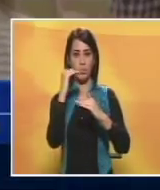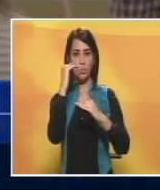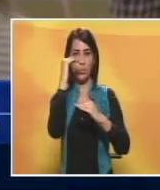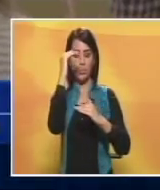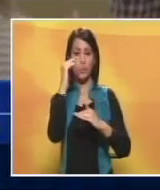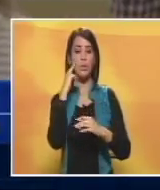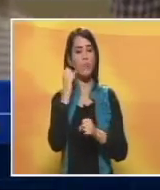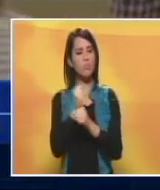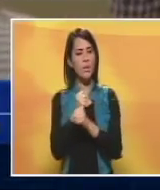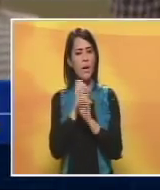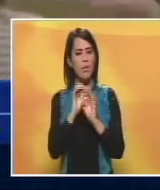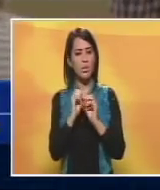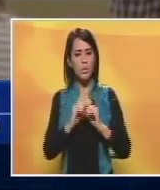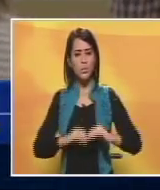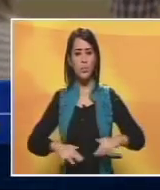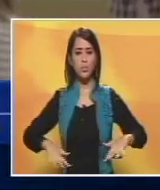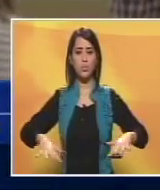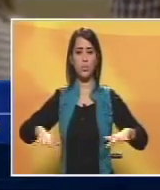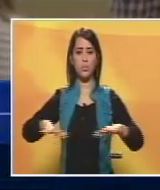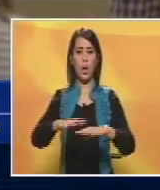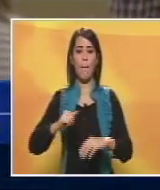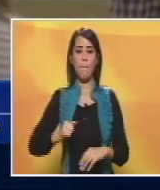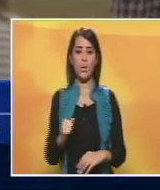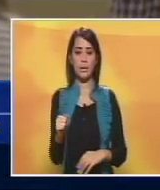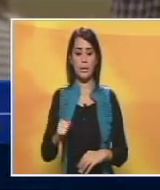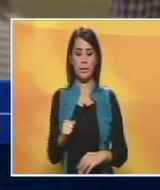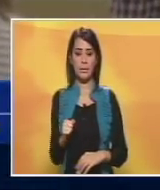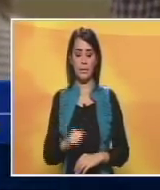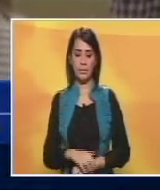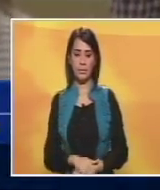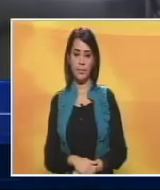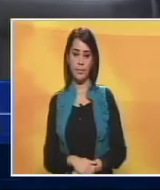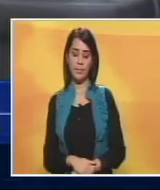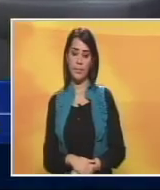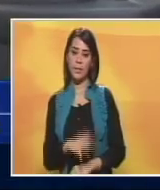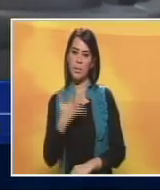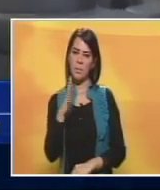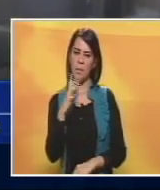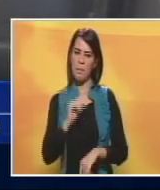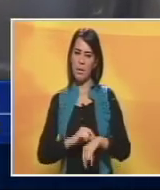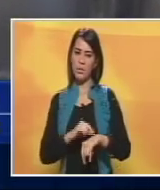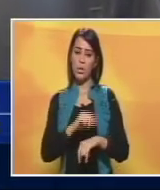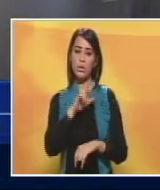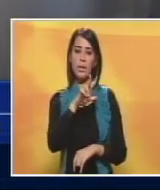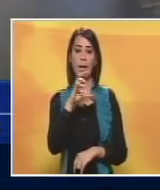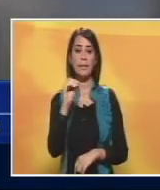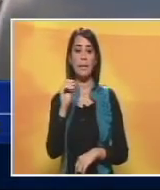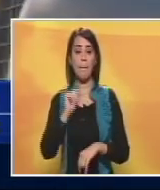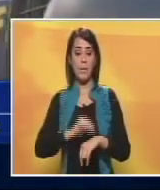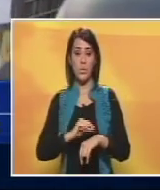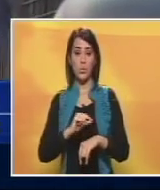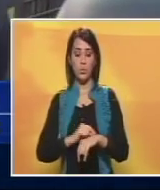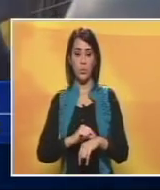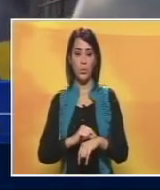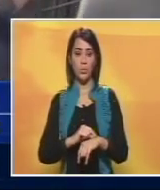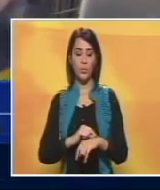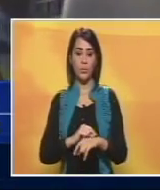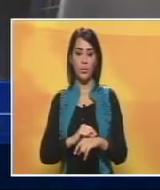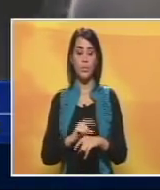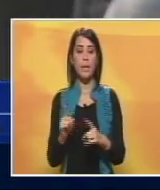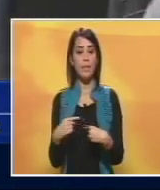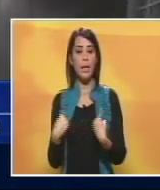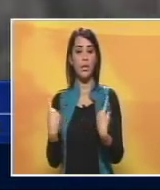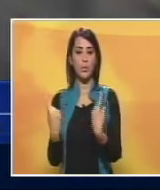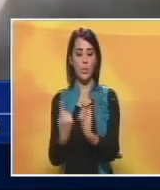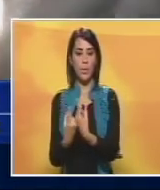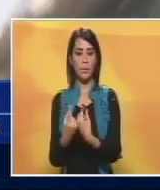gran operativo y un despliegue de la Policía Federal. Un traslado que duró aproximadamente 30 minutos desde la dependencia de